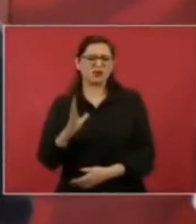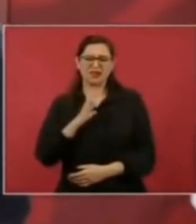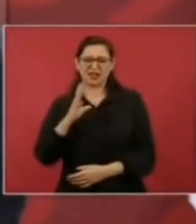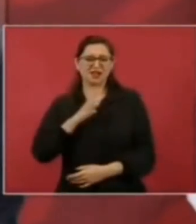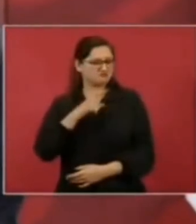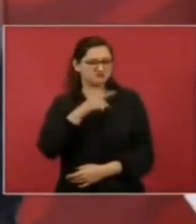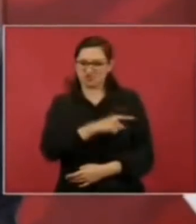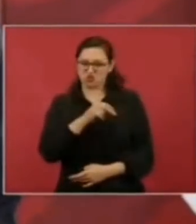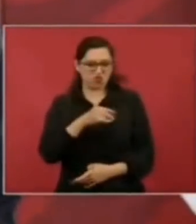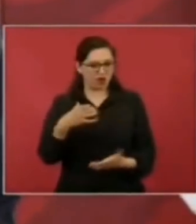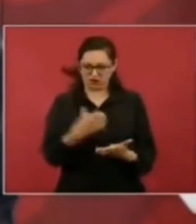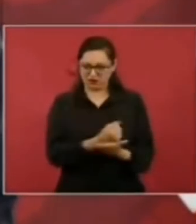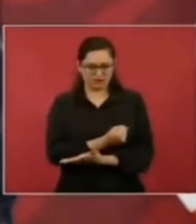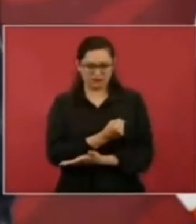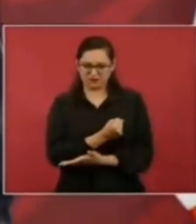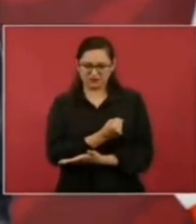suficientes.